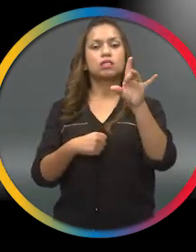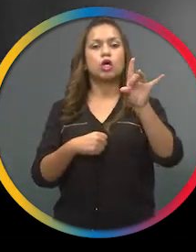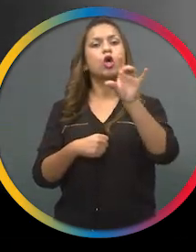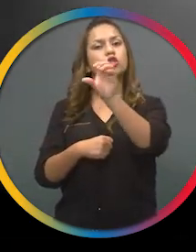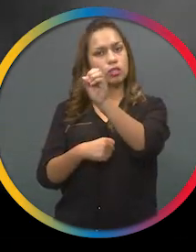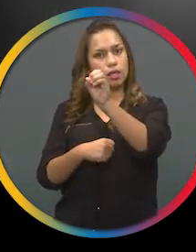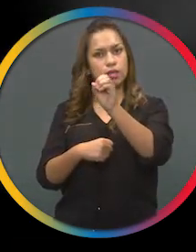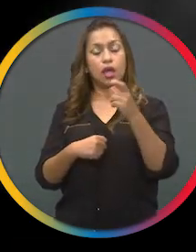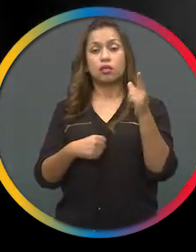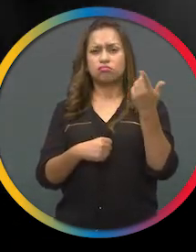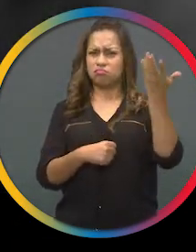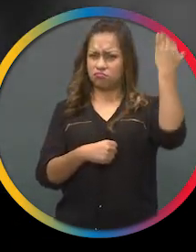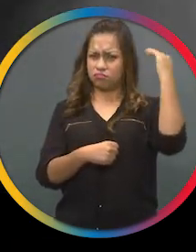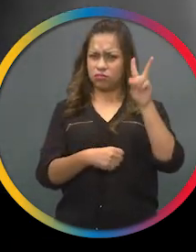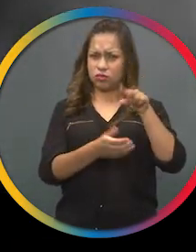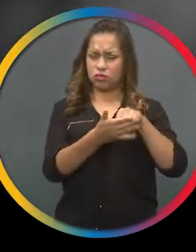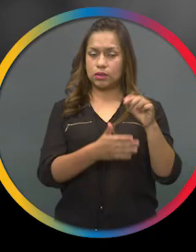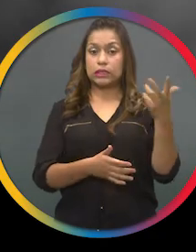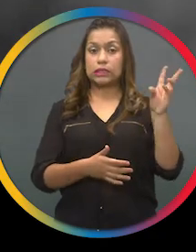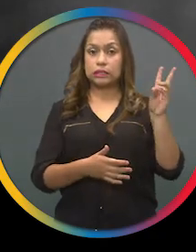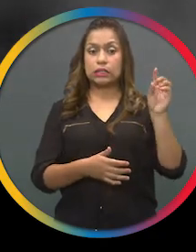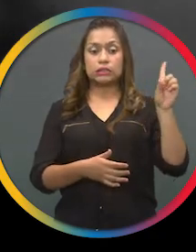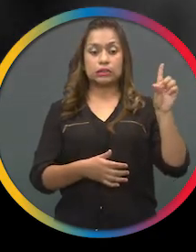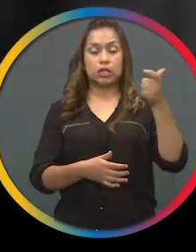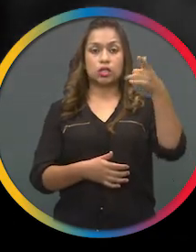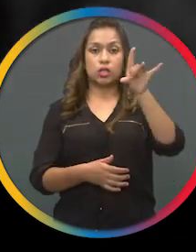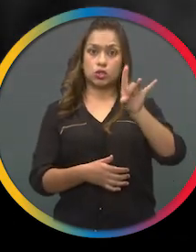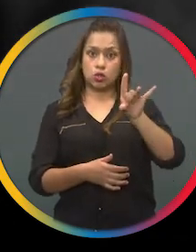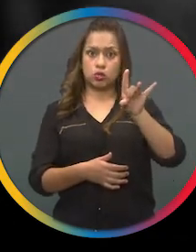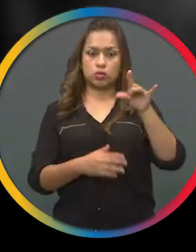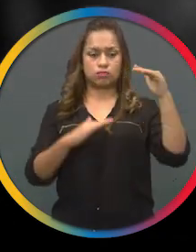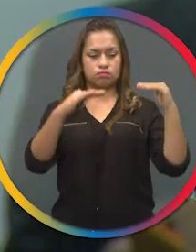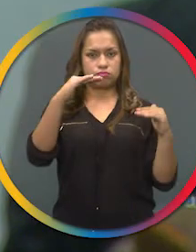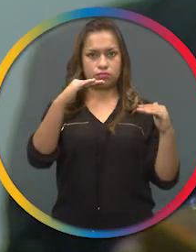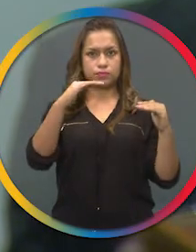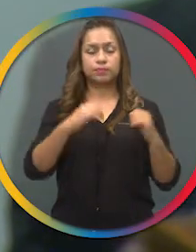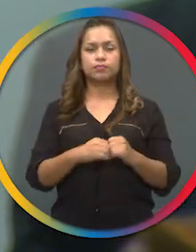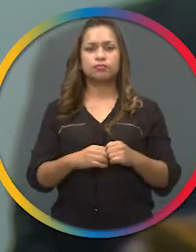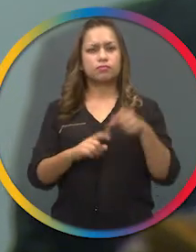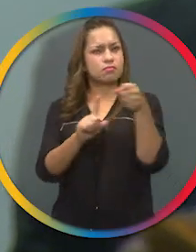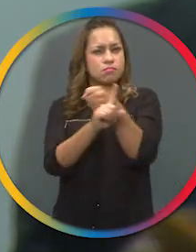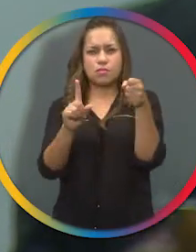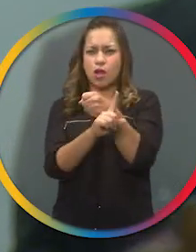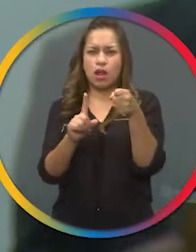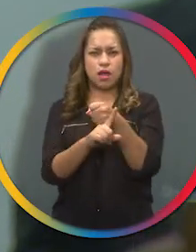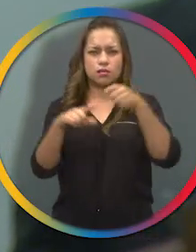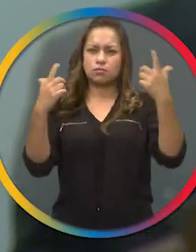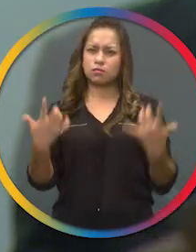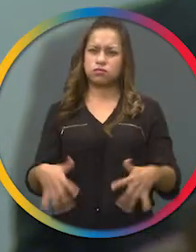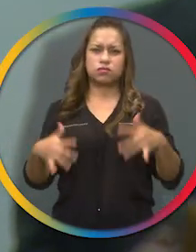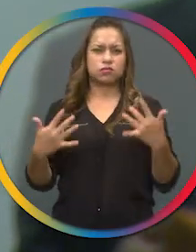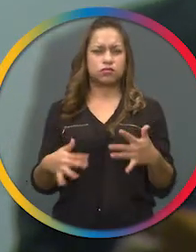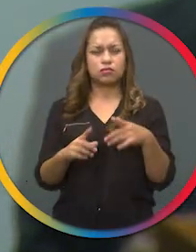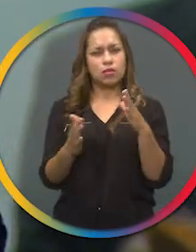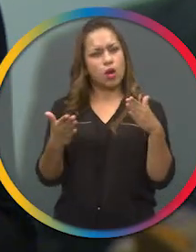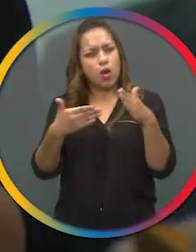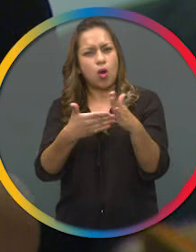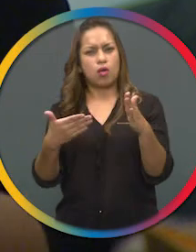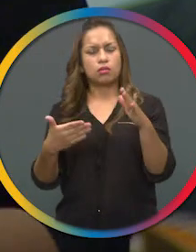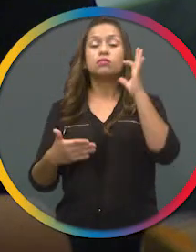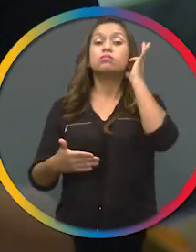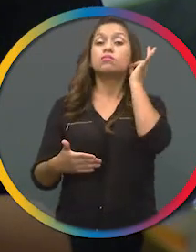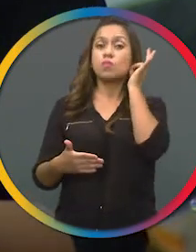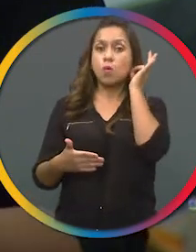suman 80, mientras que en el 2016 ocurrieron 118. La violencia de género contra las mujeres ha sido